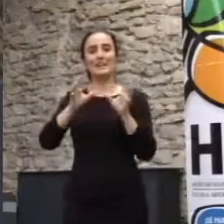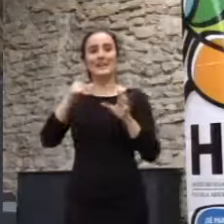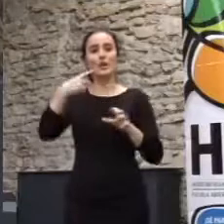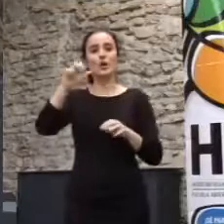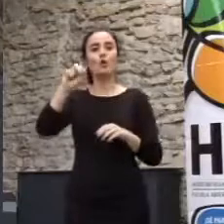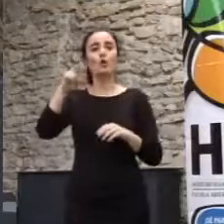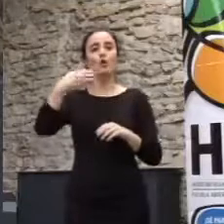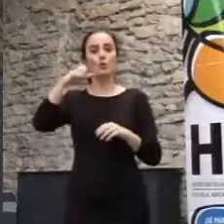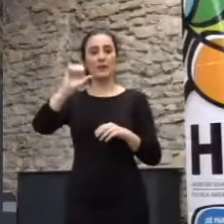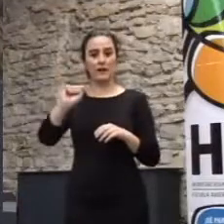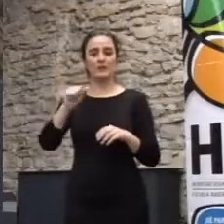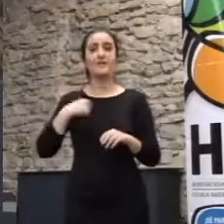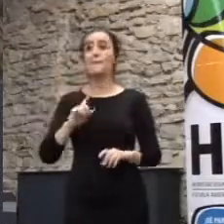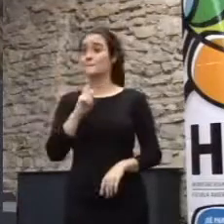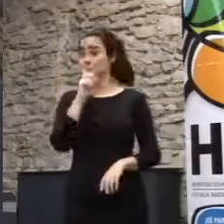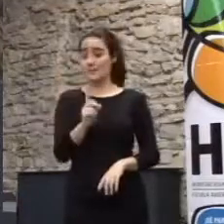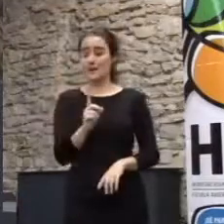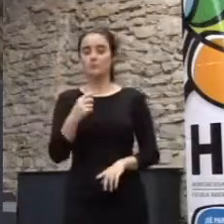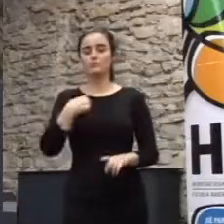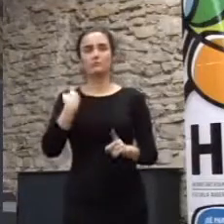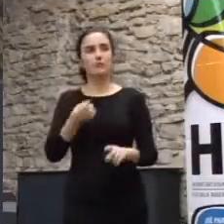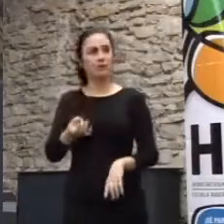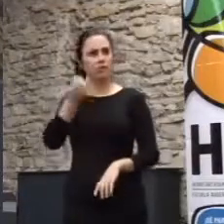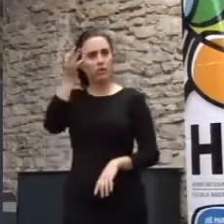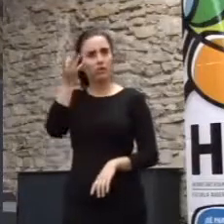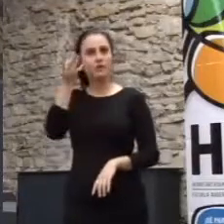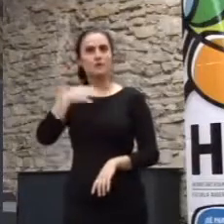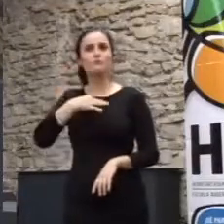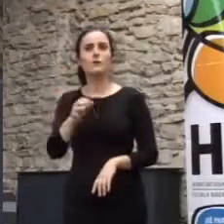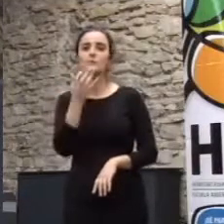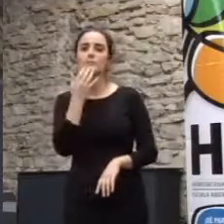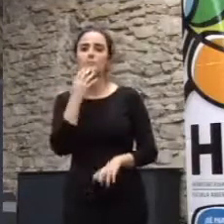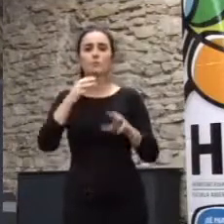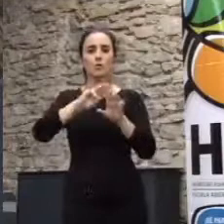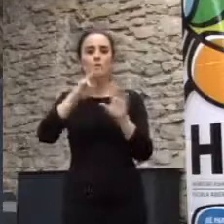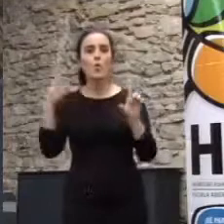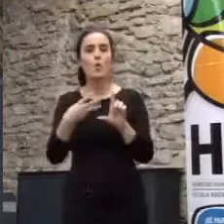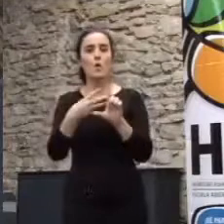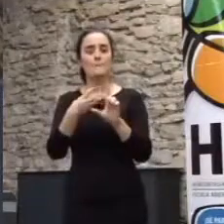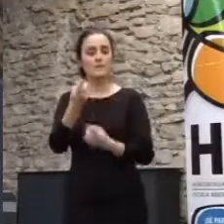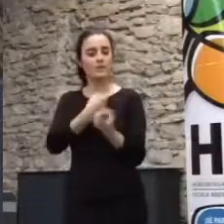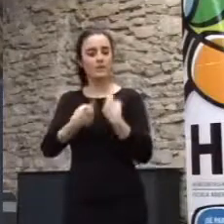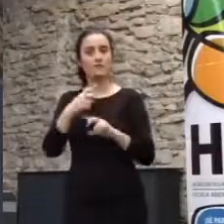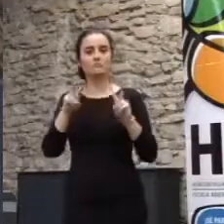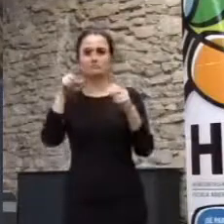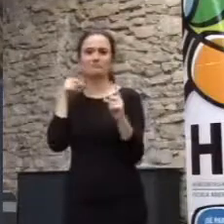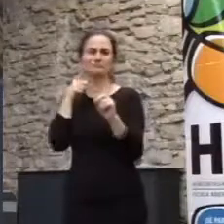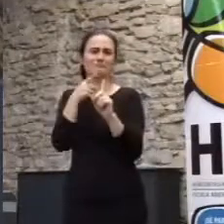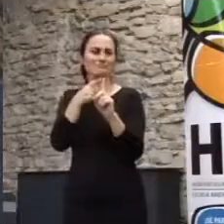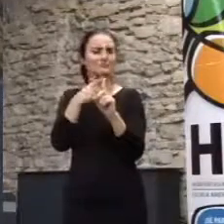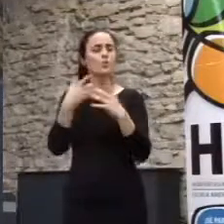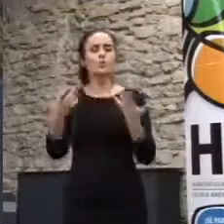Gorbea. Cuando llevaba ya el primer año, se me ocurrió esto de, bueno, pues crear una página web informativa sobre Vitoria, porque en ese